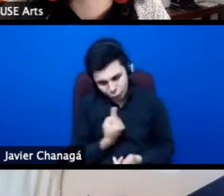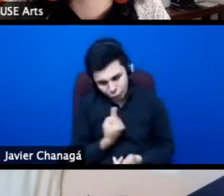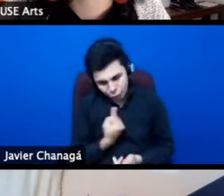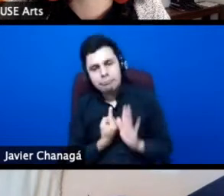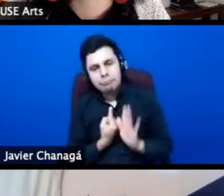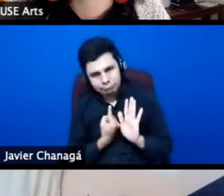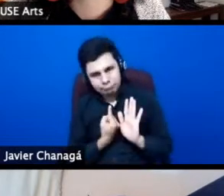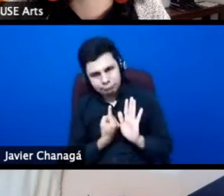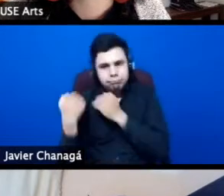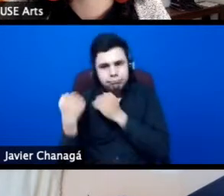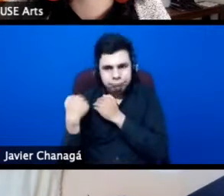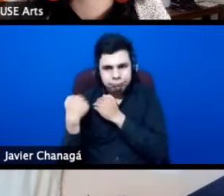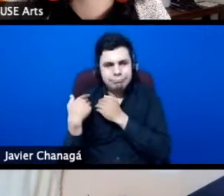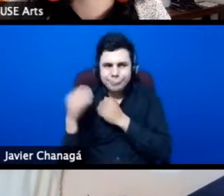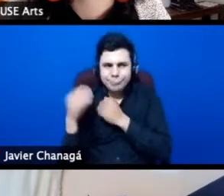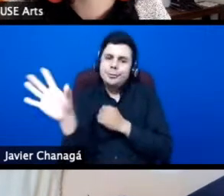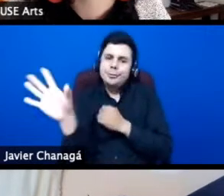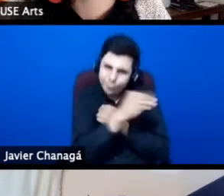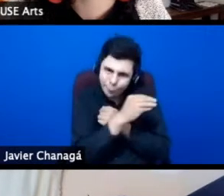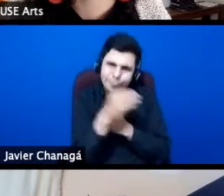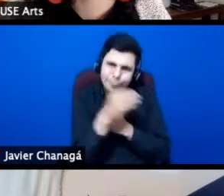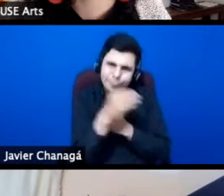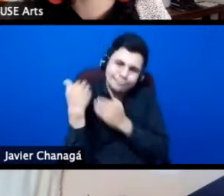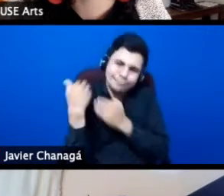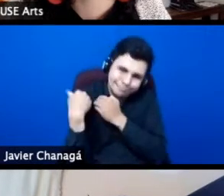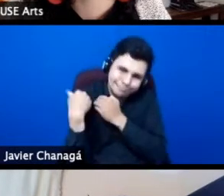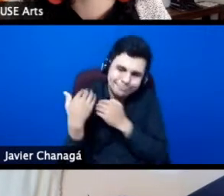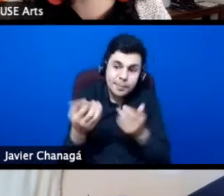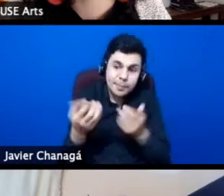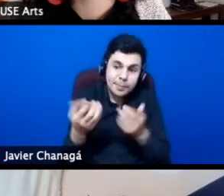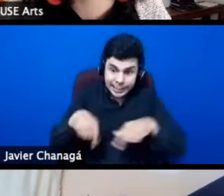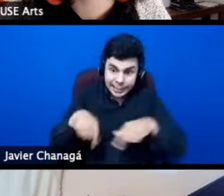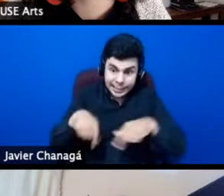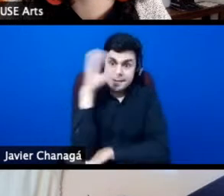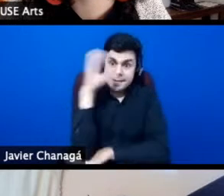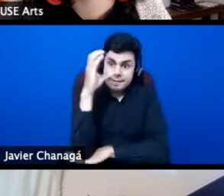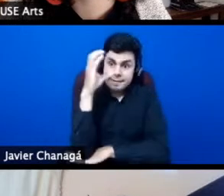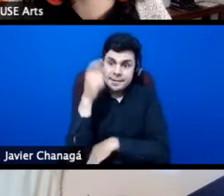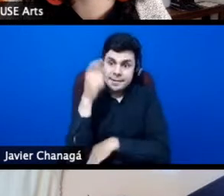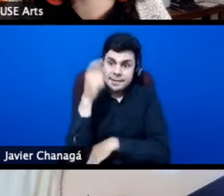en nuestro contexto, en Colombia, en Calima, el Darién, en el Valle del Cauca,